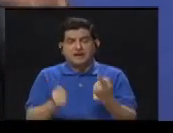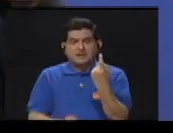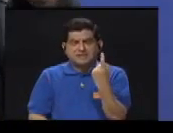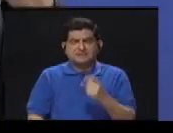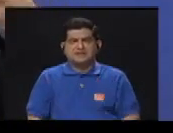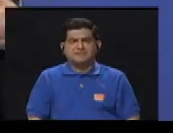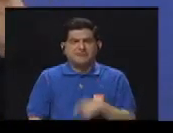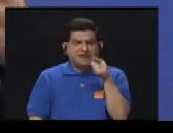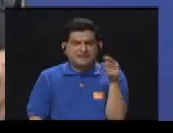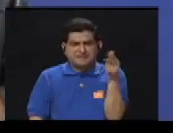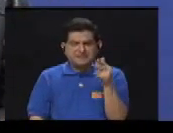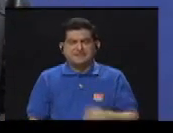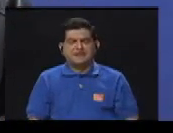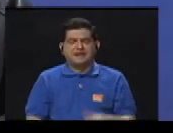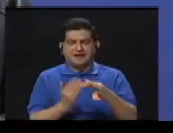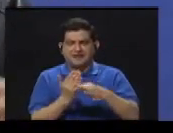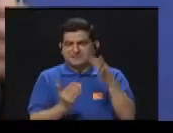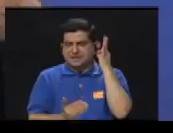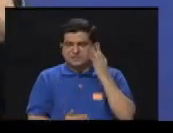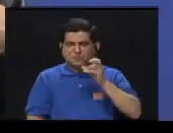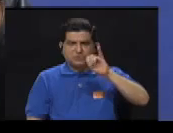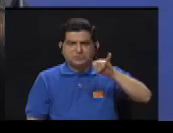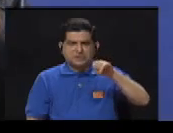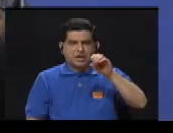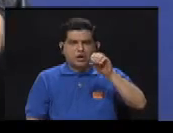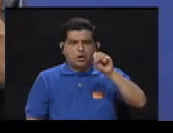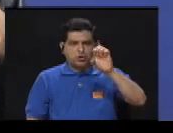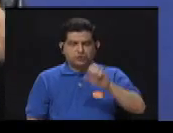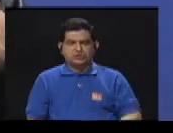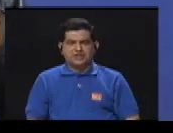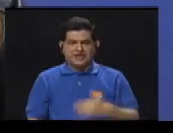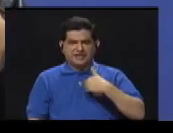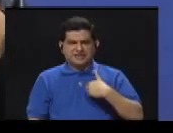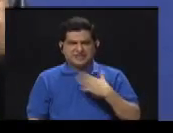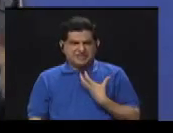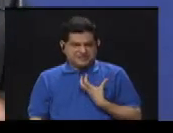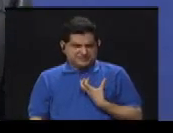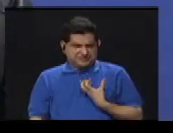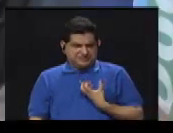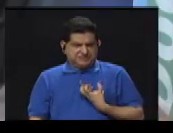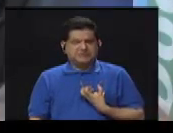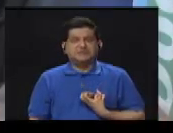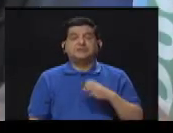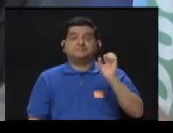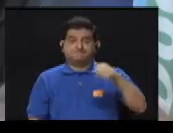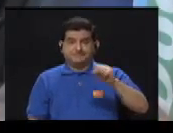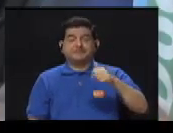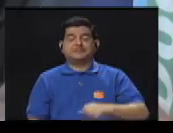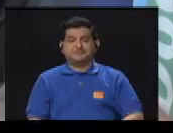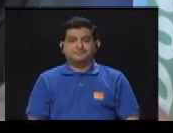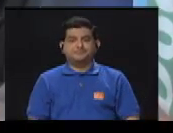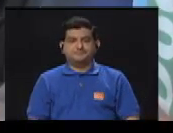ausente en imagen, pero que ajá. Está ahí, que es la esposa de José, ¿verdad? Y uh-huh. Así es. Hay un resentimiento. Exactamente, sí. Sí, es que la